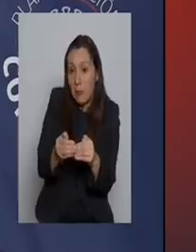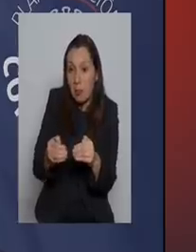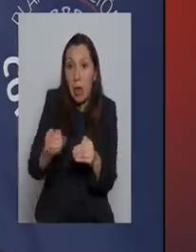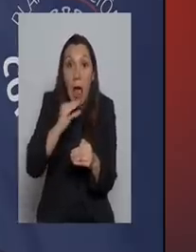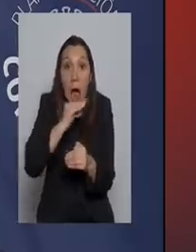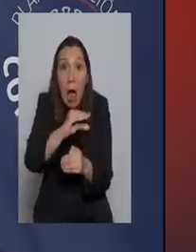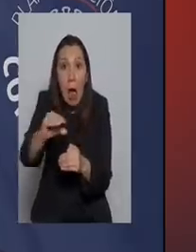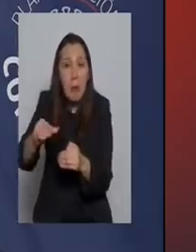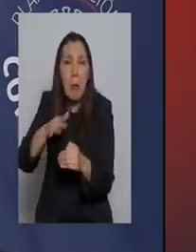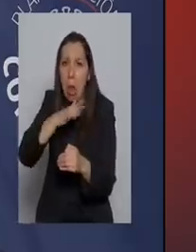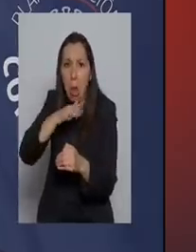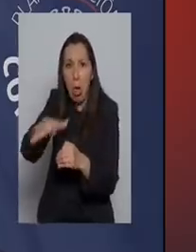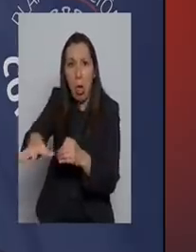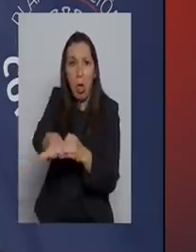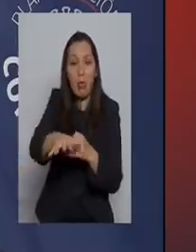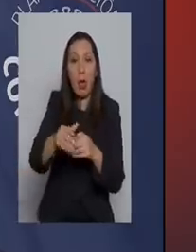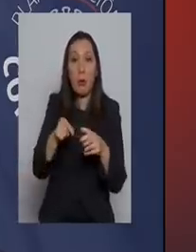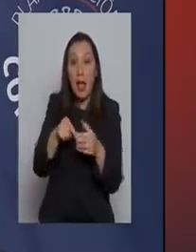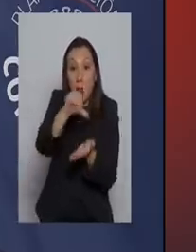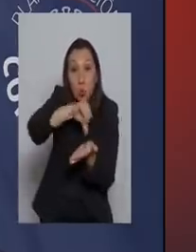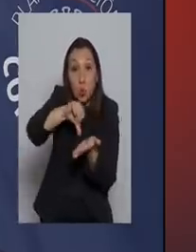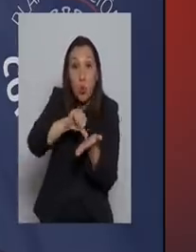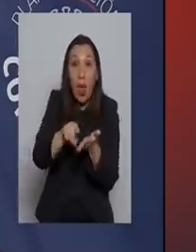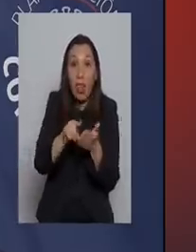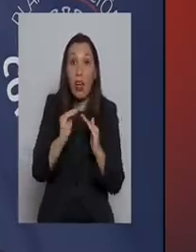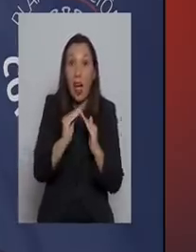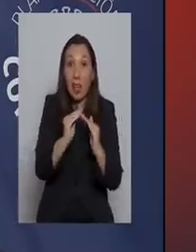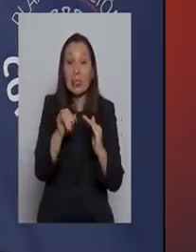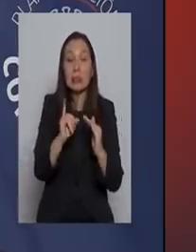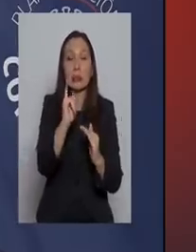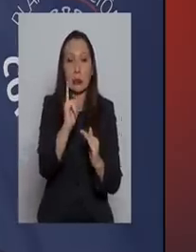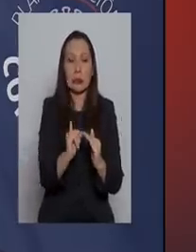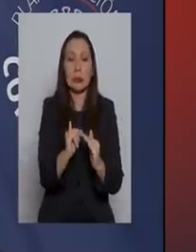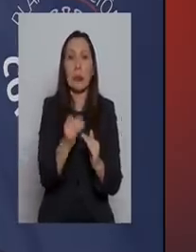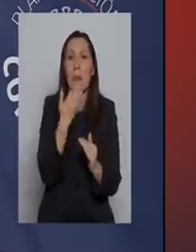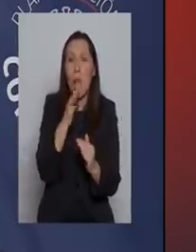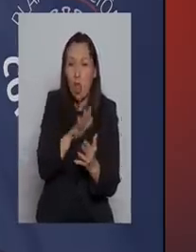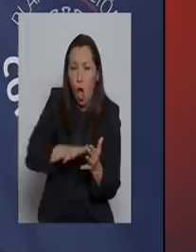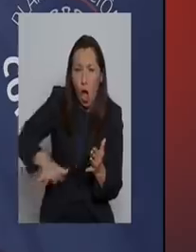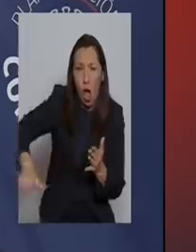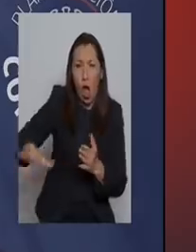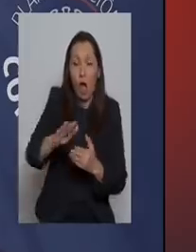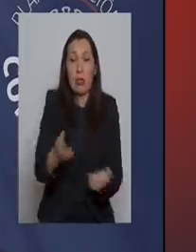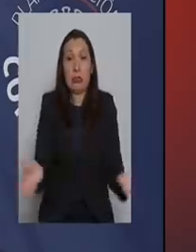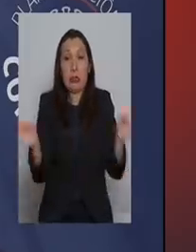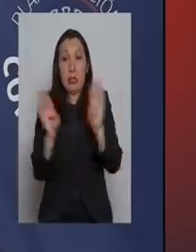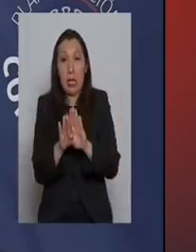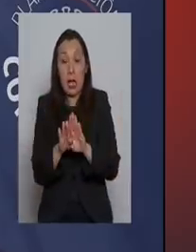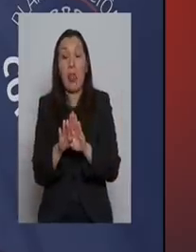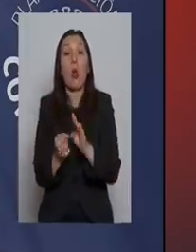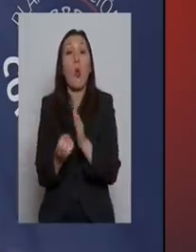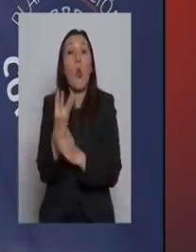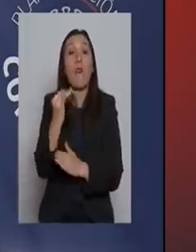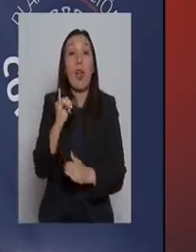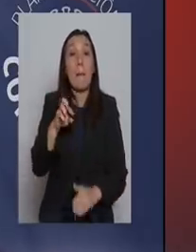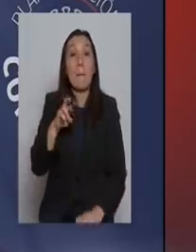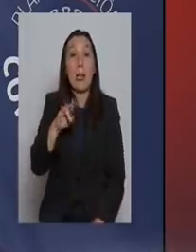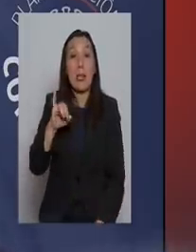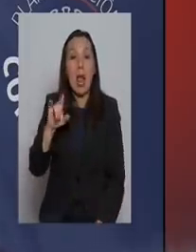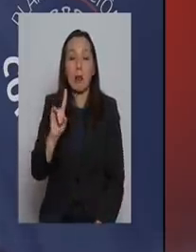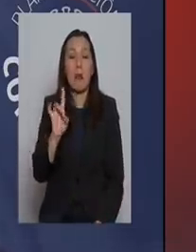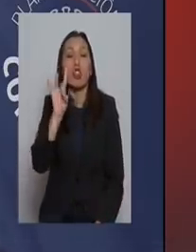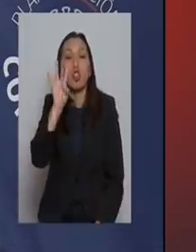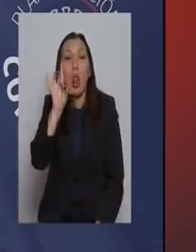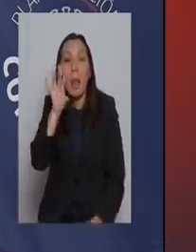es muy importante, de la misma comuna. Y es por eso que, en lugar de cerrar toda la comuna de Nueva Imperial, se cierra solo